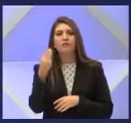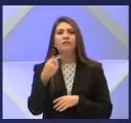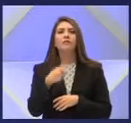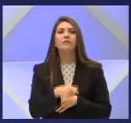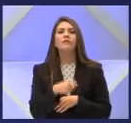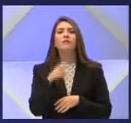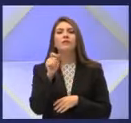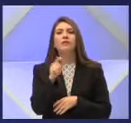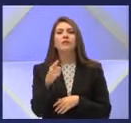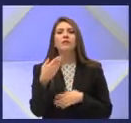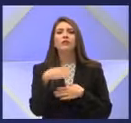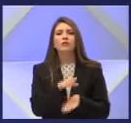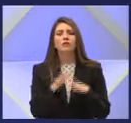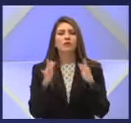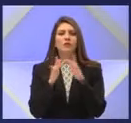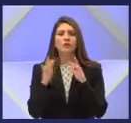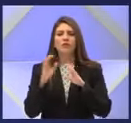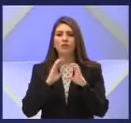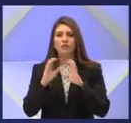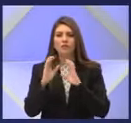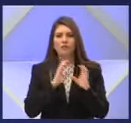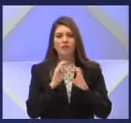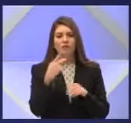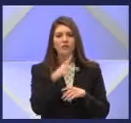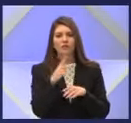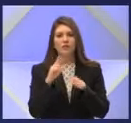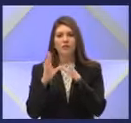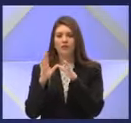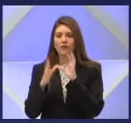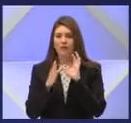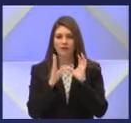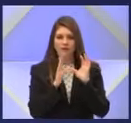de las comunicaciones por satélite